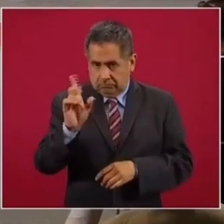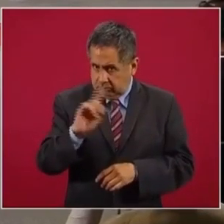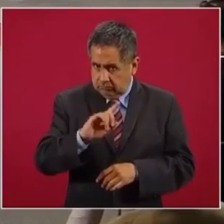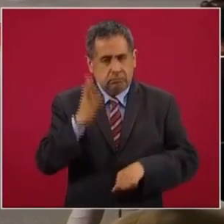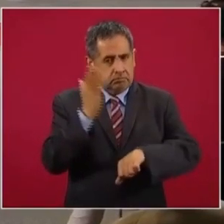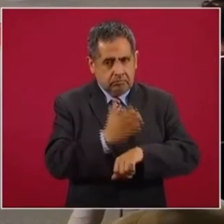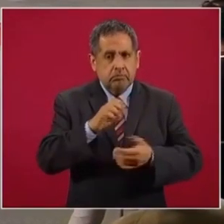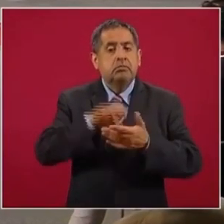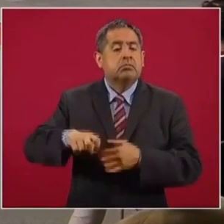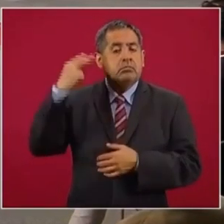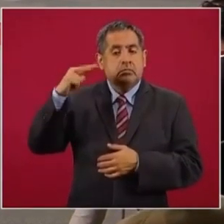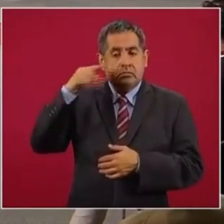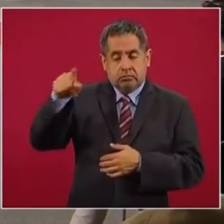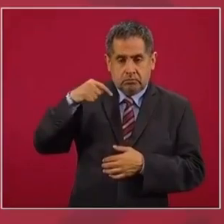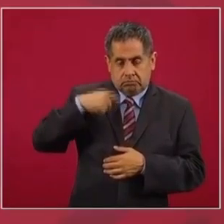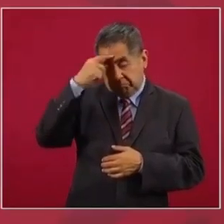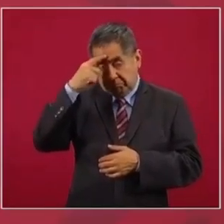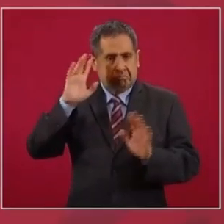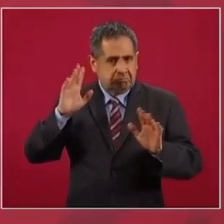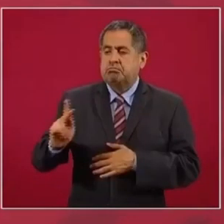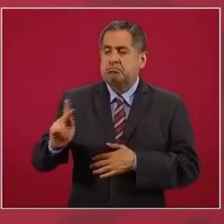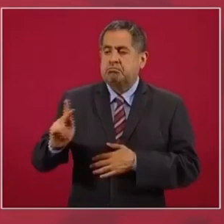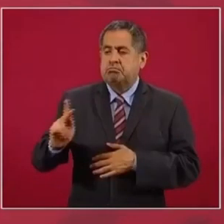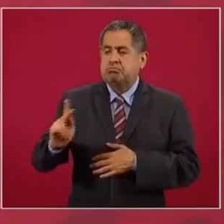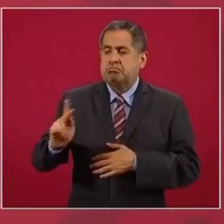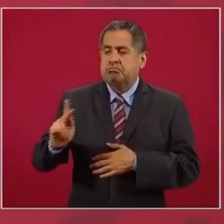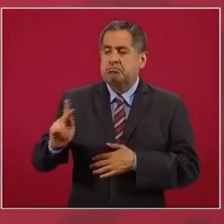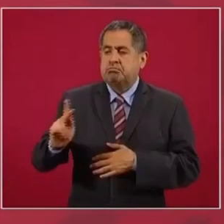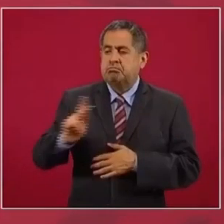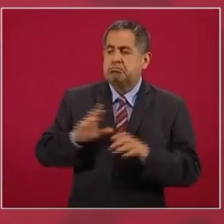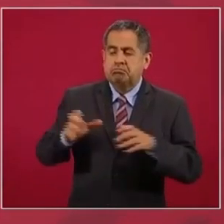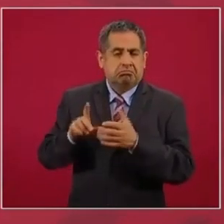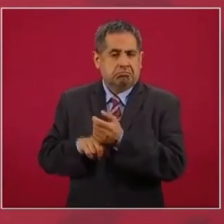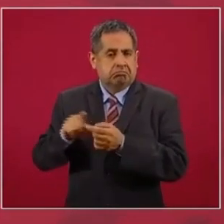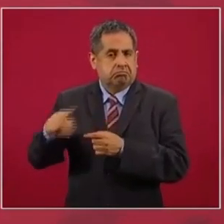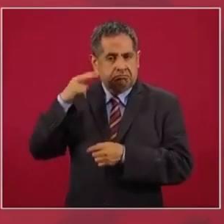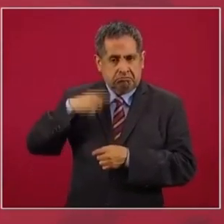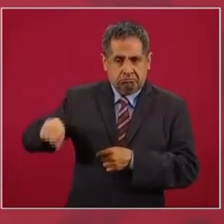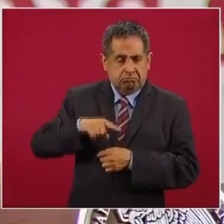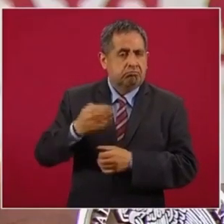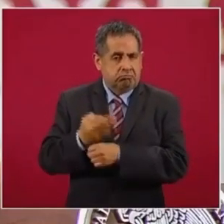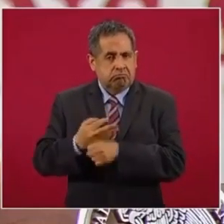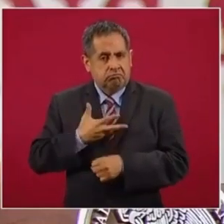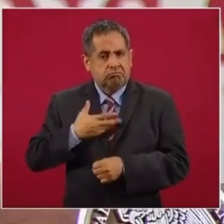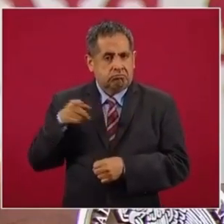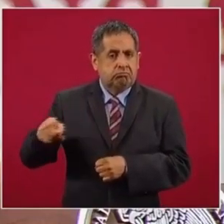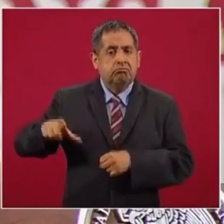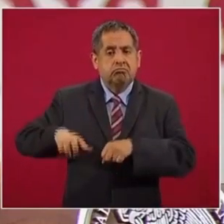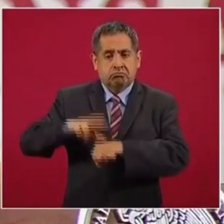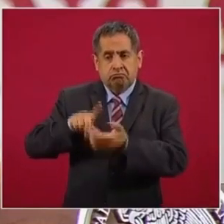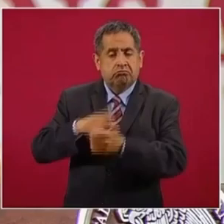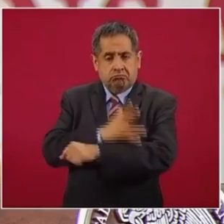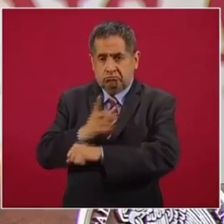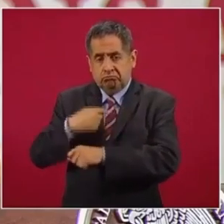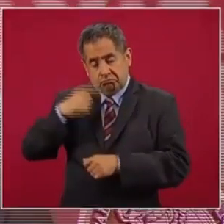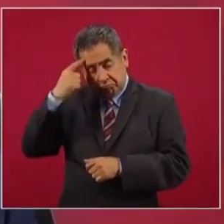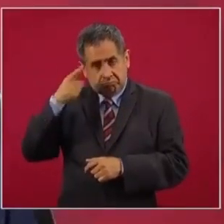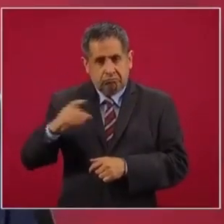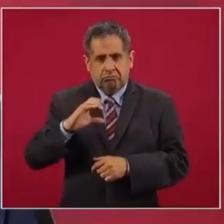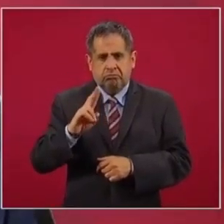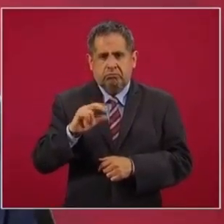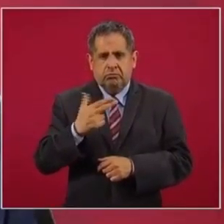En el caso de Veracruz, yo sostengo que mis paisanos ahora cuentan con un gobernador honesto,